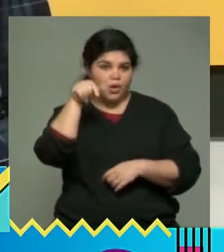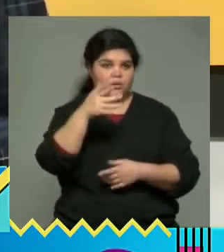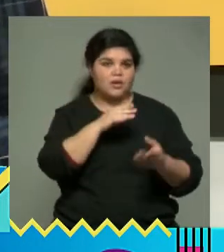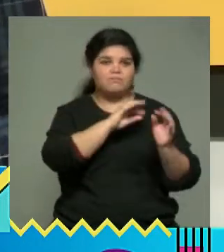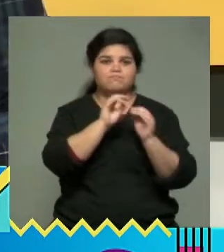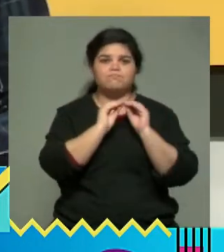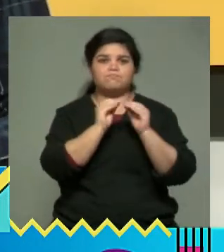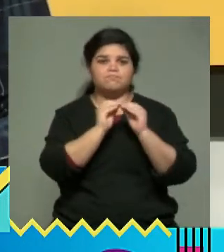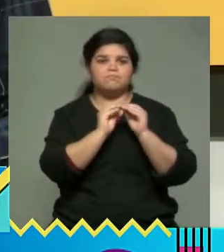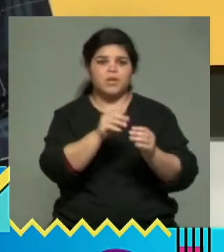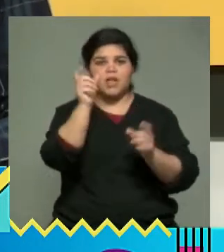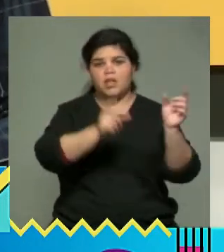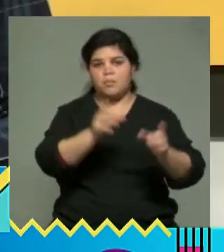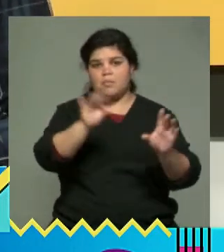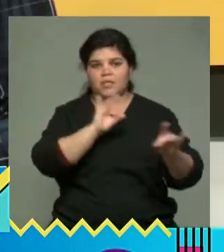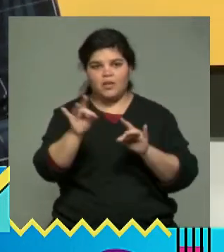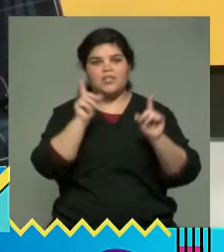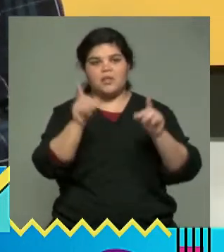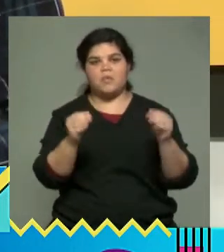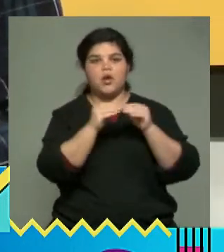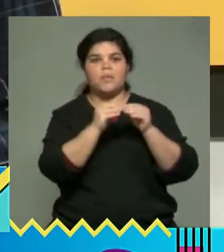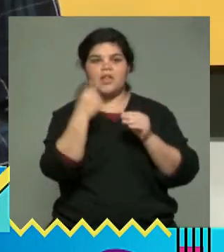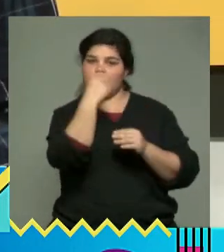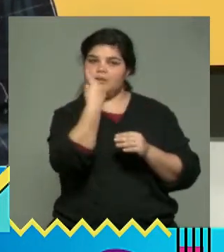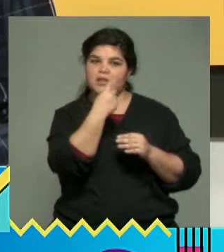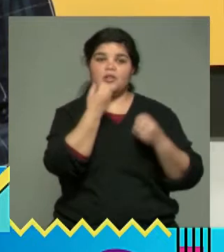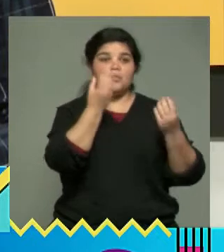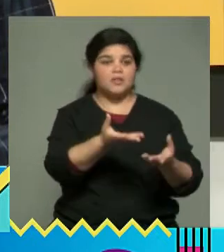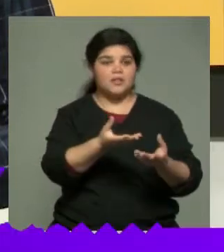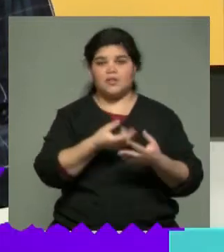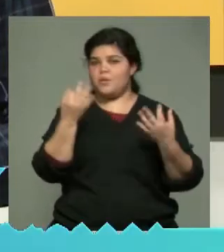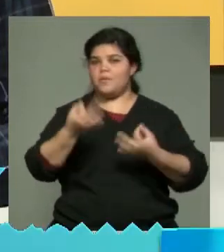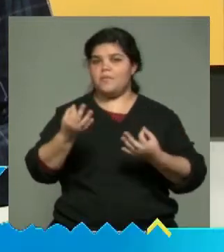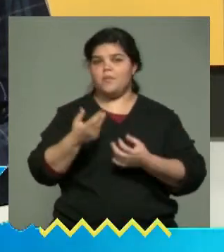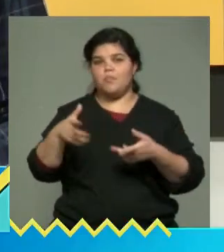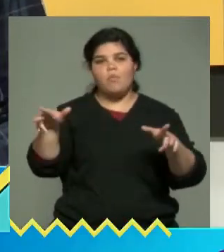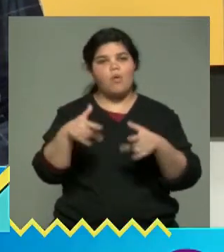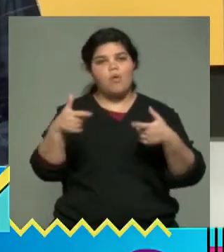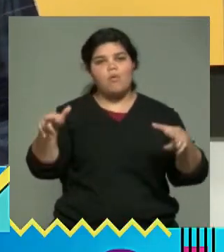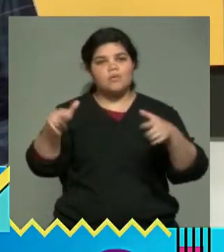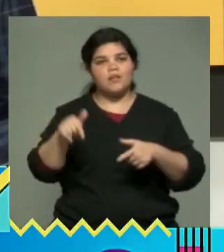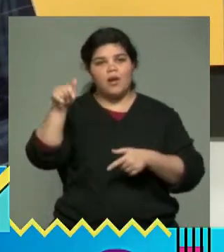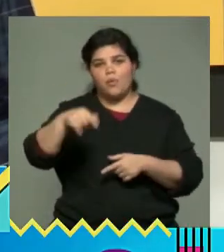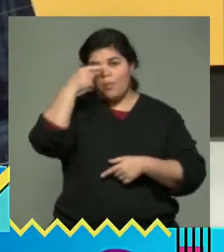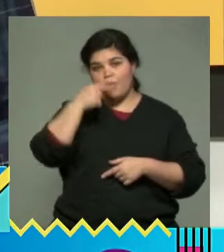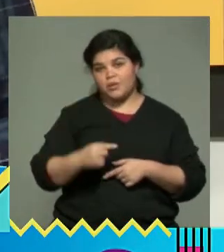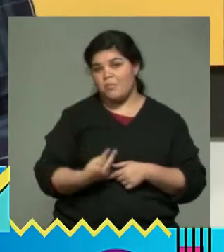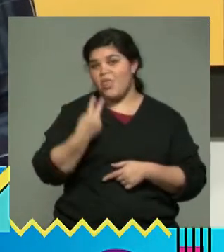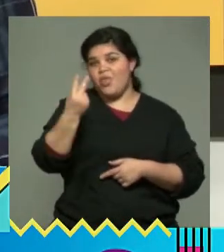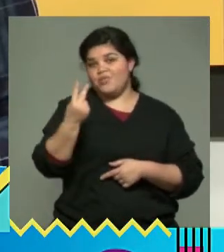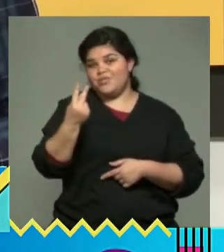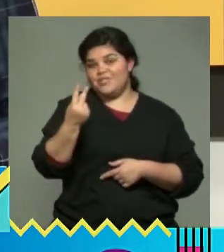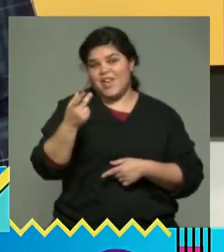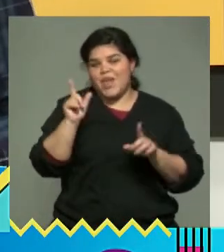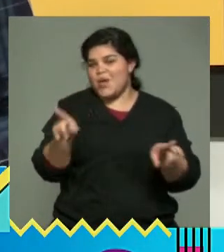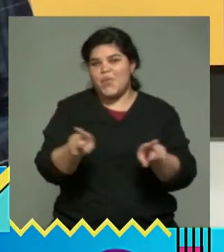debatiendo con invitados. También estoy con Marcelo Sastre, mi compañero. ¿Qué tal, Marcelo? ¿Cómo estás? ¿Cómo estás? Bien. Estaba escuchando la canción y hoy es el último programa en el que somos dos, como dice el tema, ¿no?